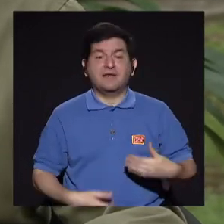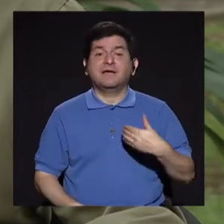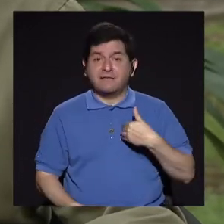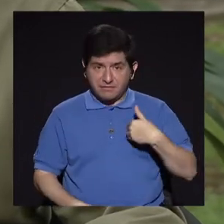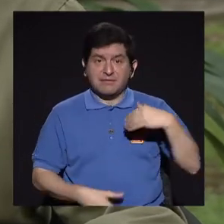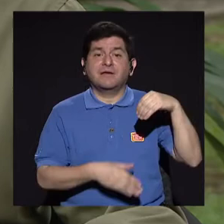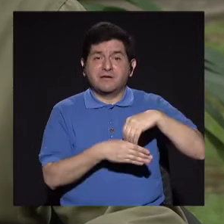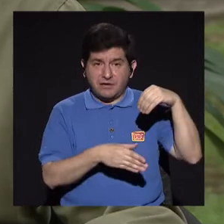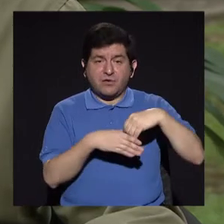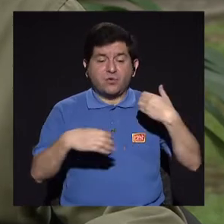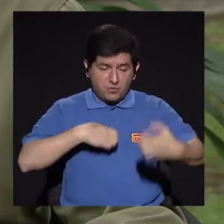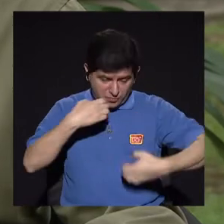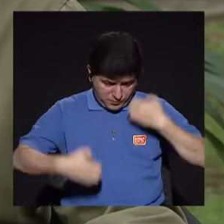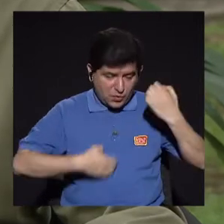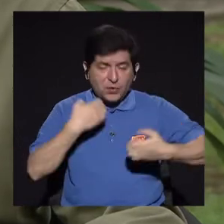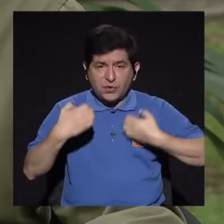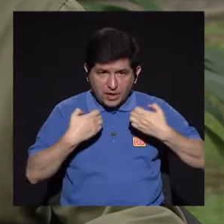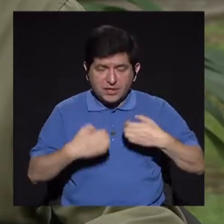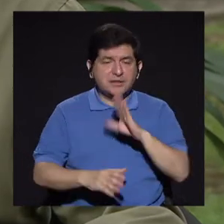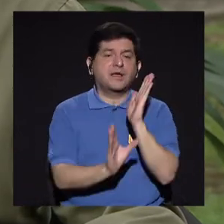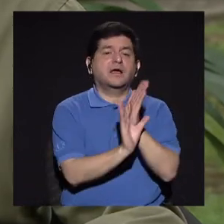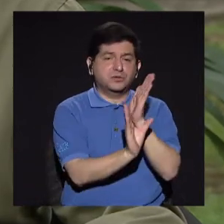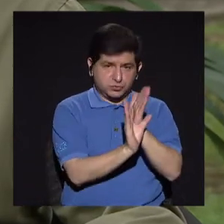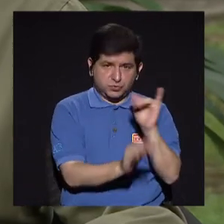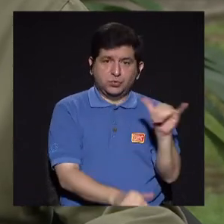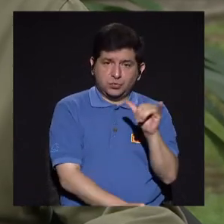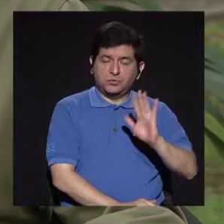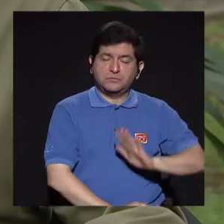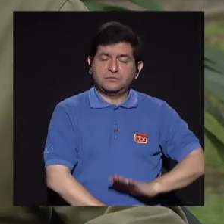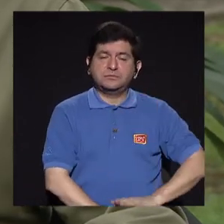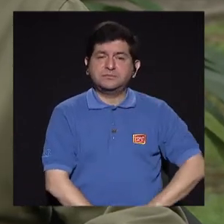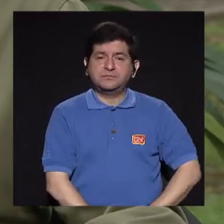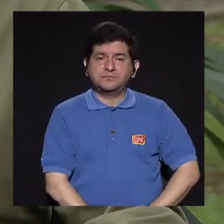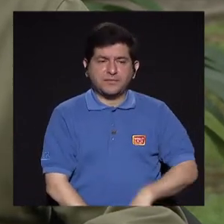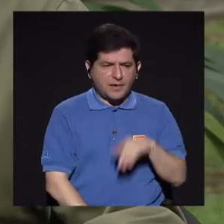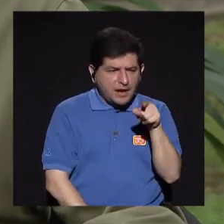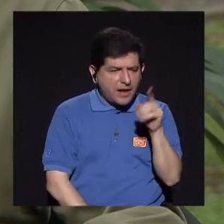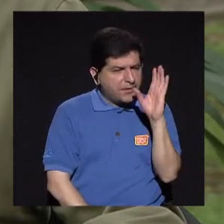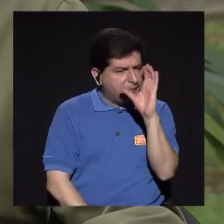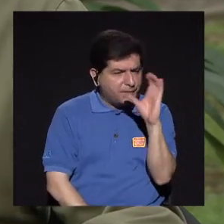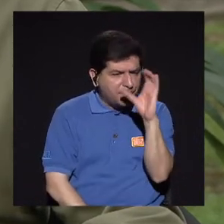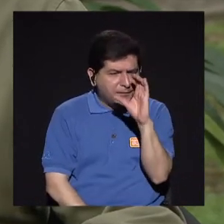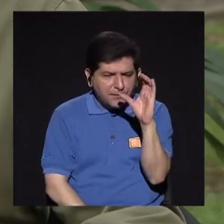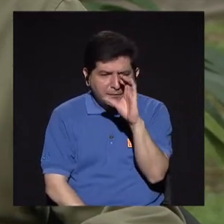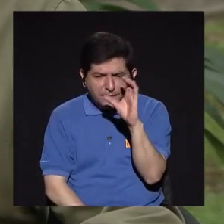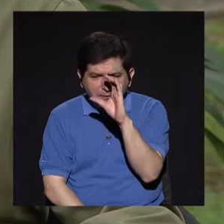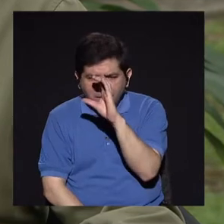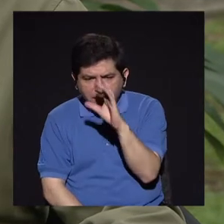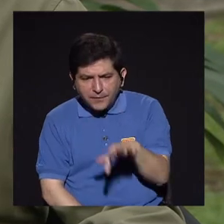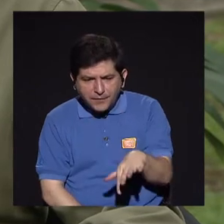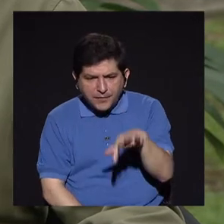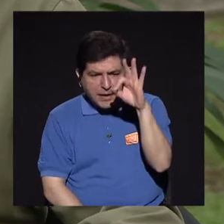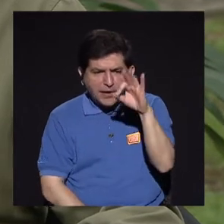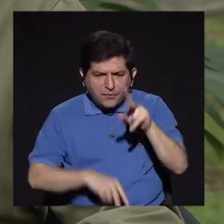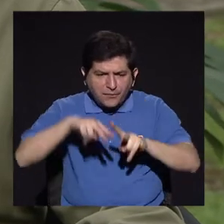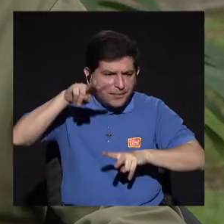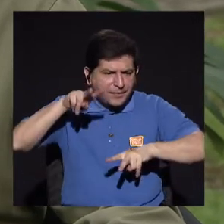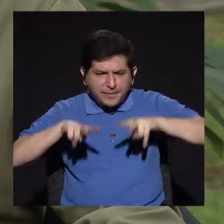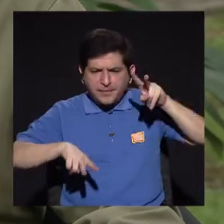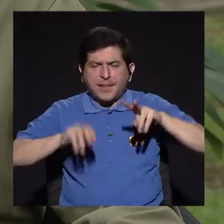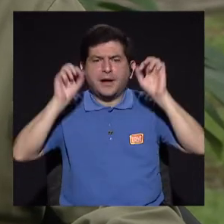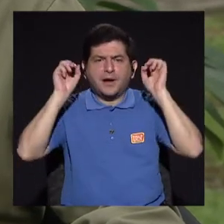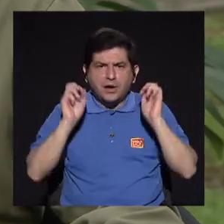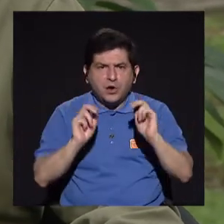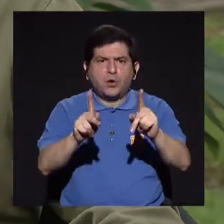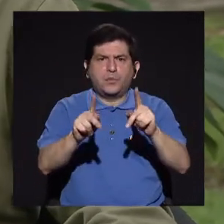tenía un componente emocional y un componente psicológico. Él hizo una búsqueda para encontrar aquellas variables que